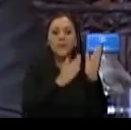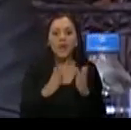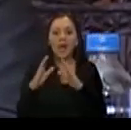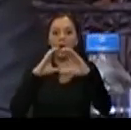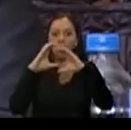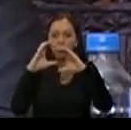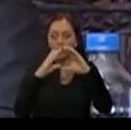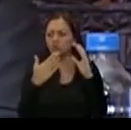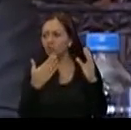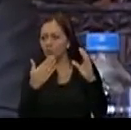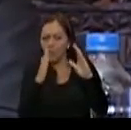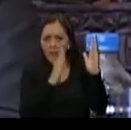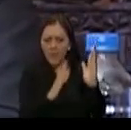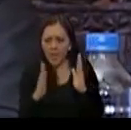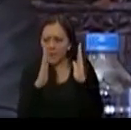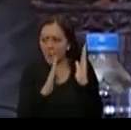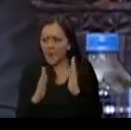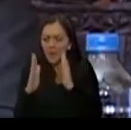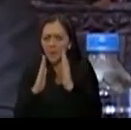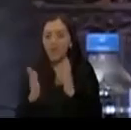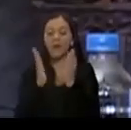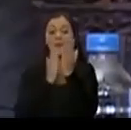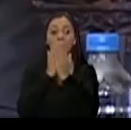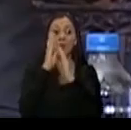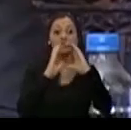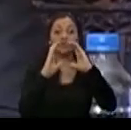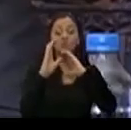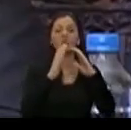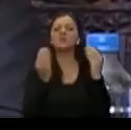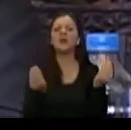comunicación para que todos los medios de prensa, tanto